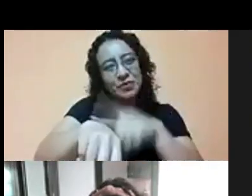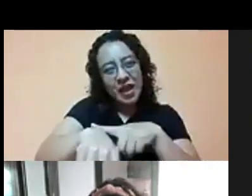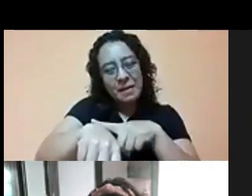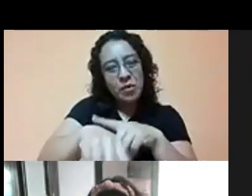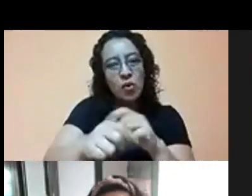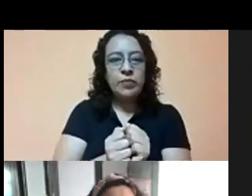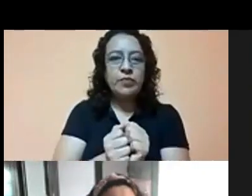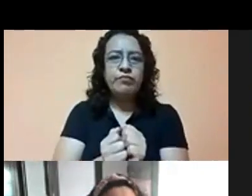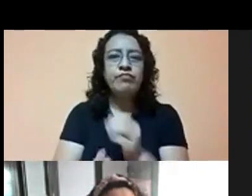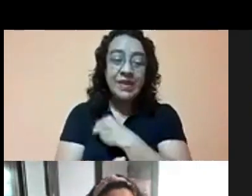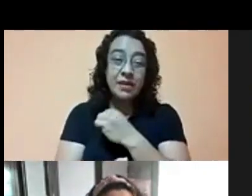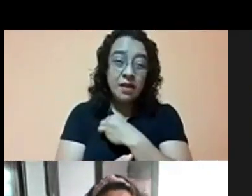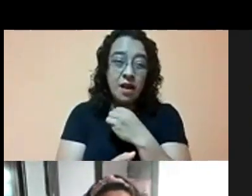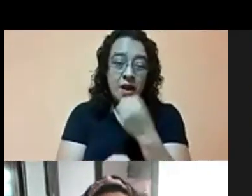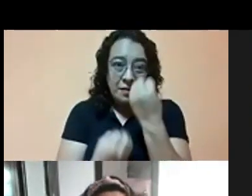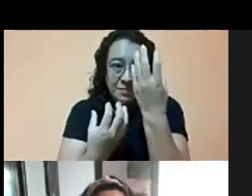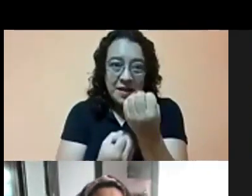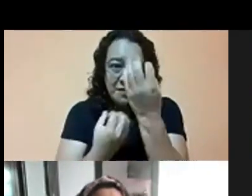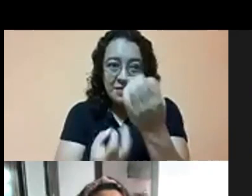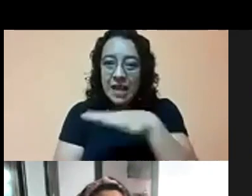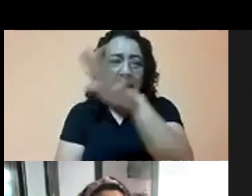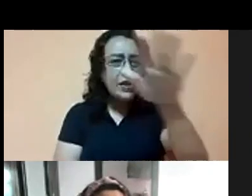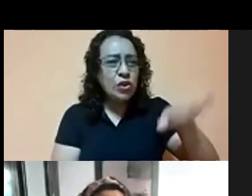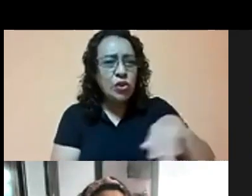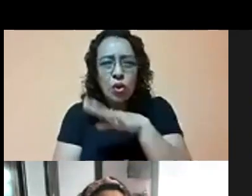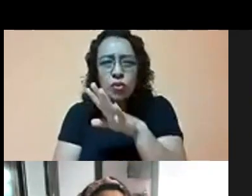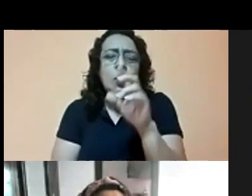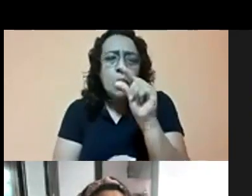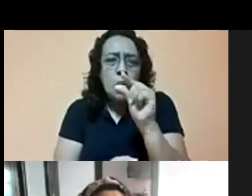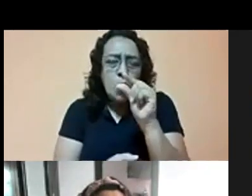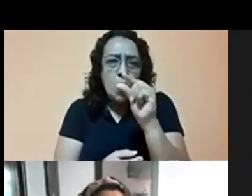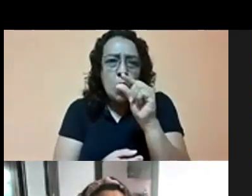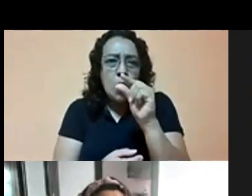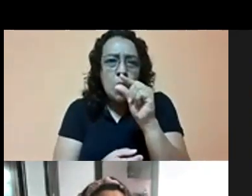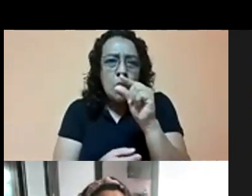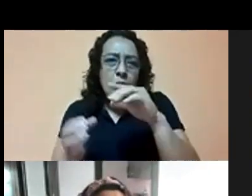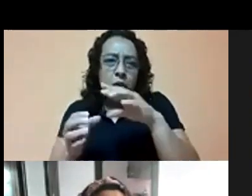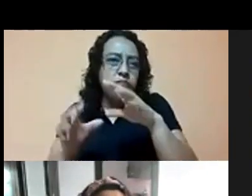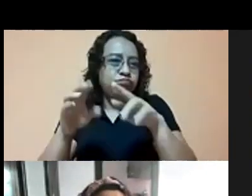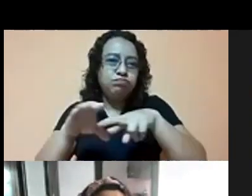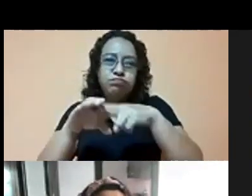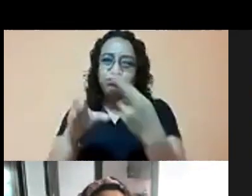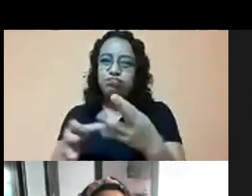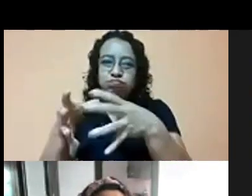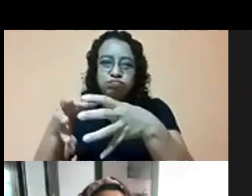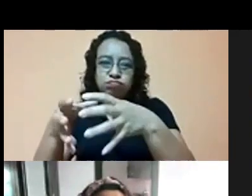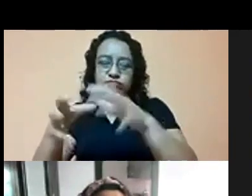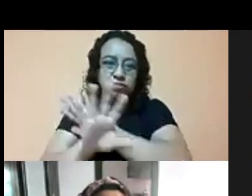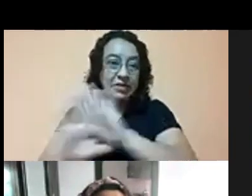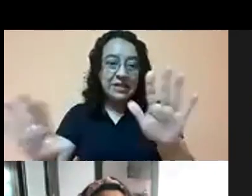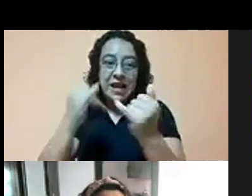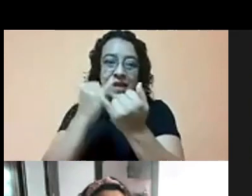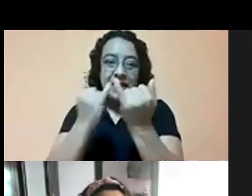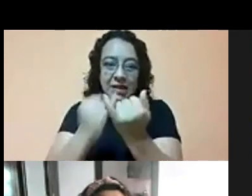quiero compartir a todos que ya en breves momentos vamos a retirarnos de la sala cuando nos